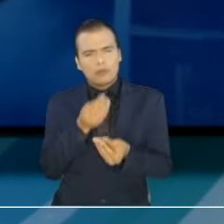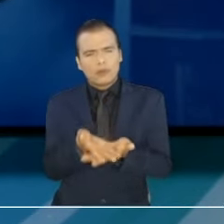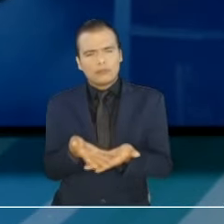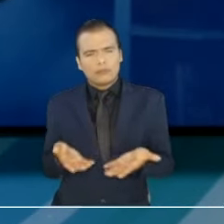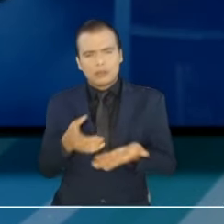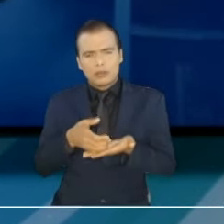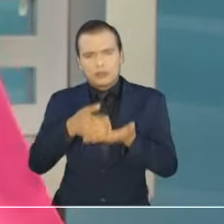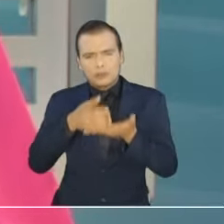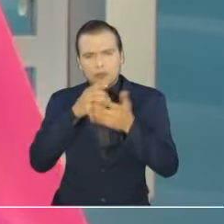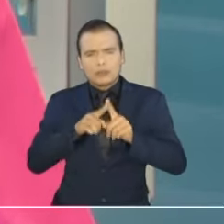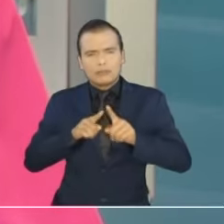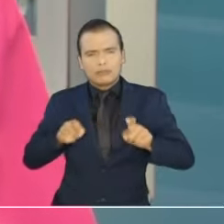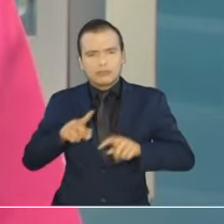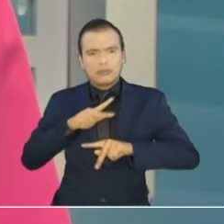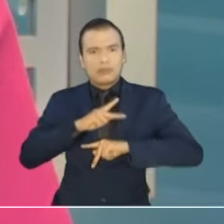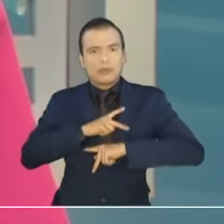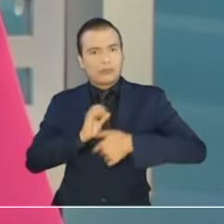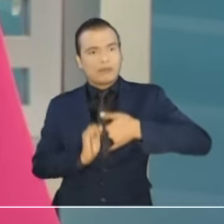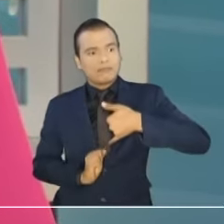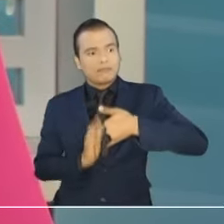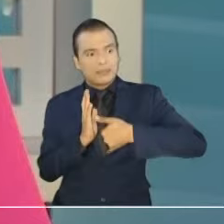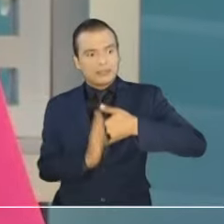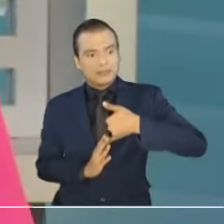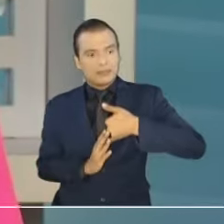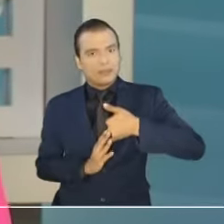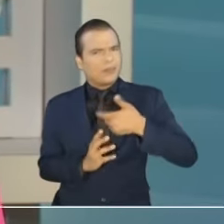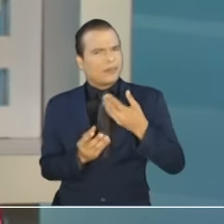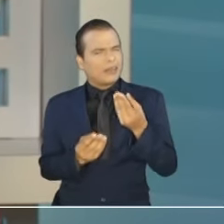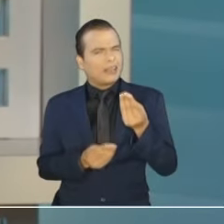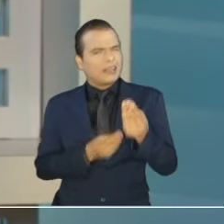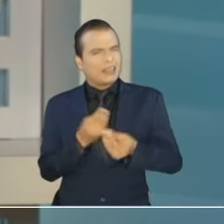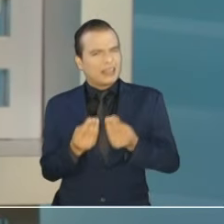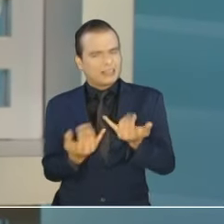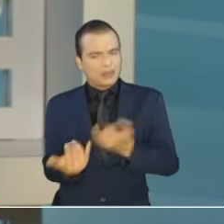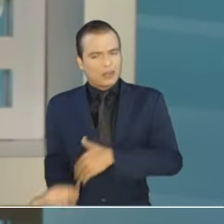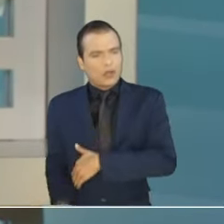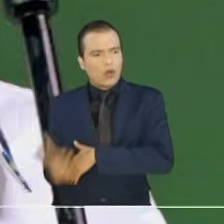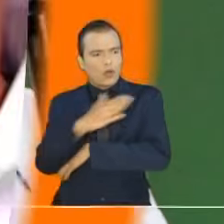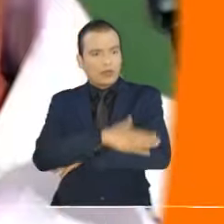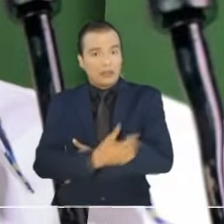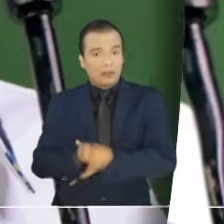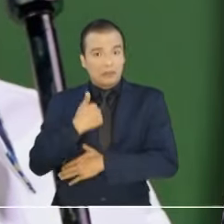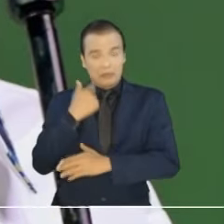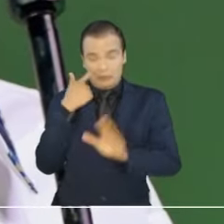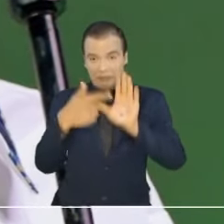Pacífico colombiano. Esta es la agenda de hoy para que se programe.